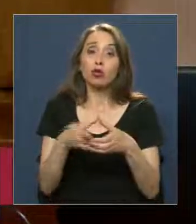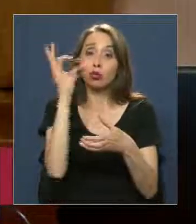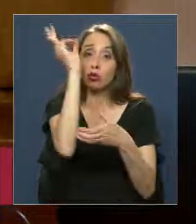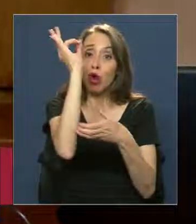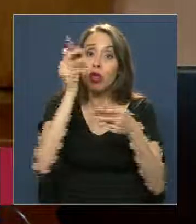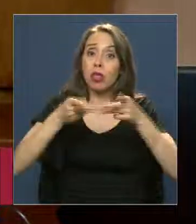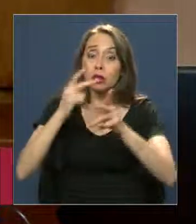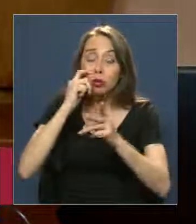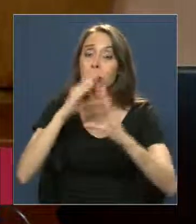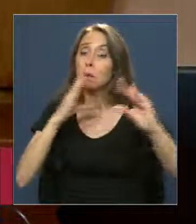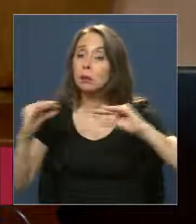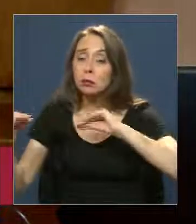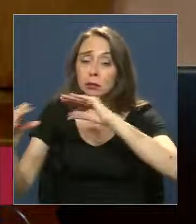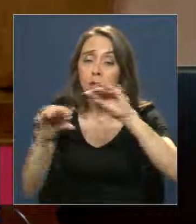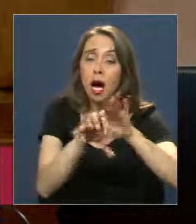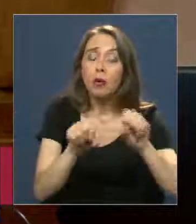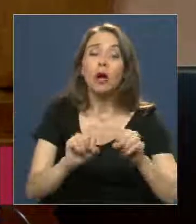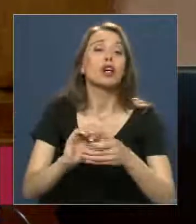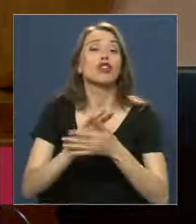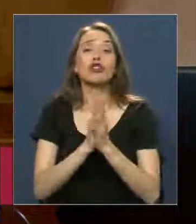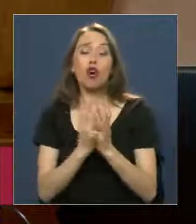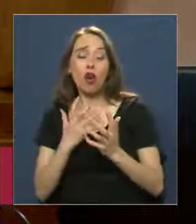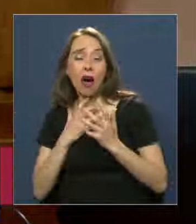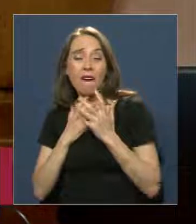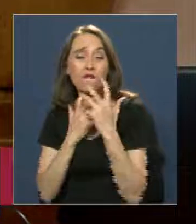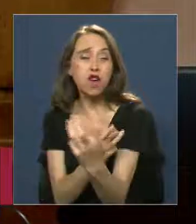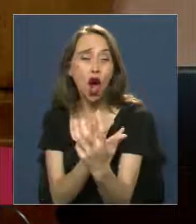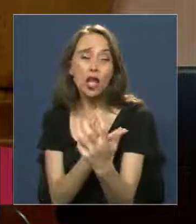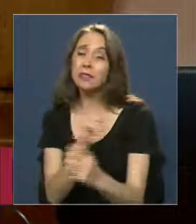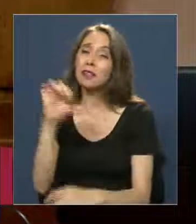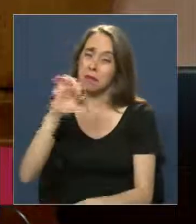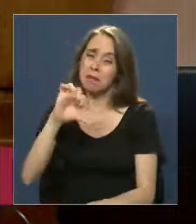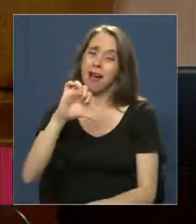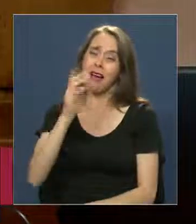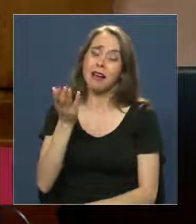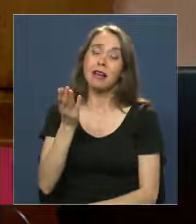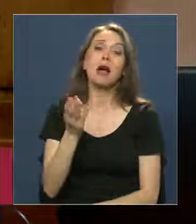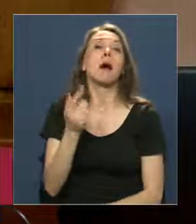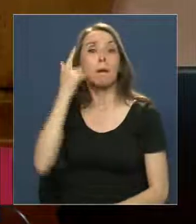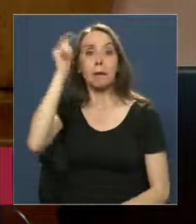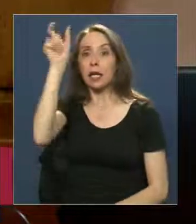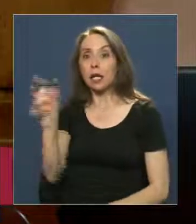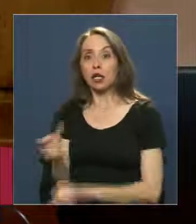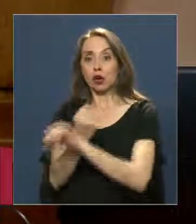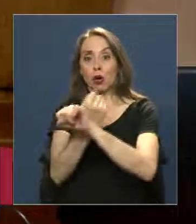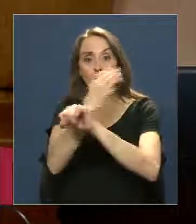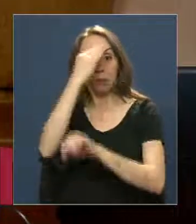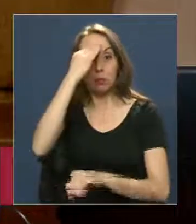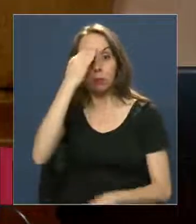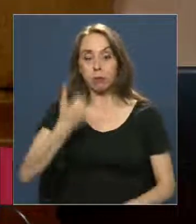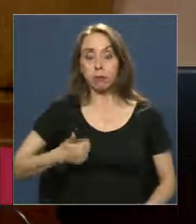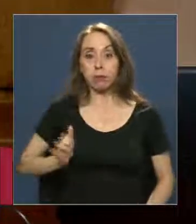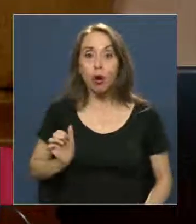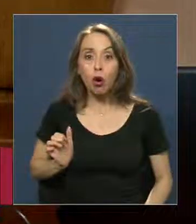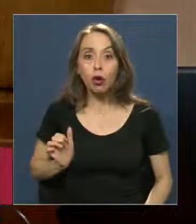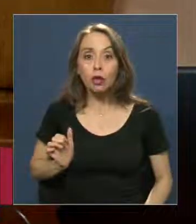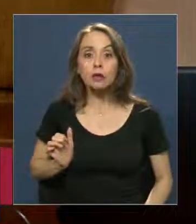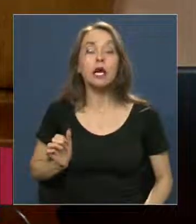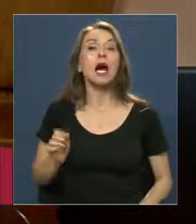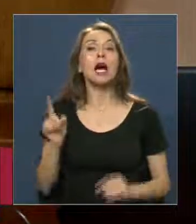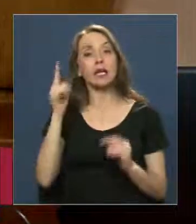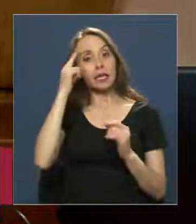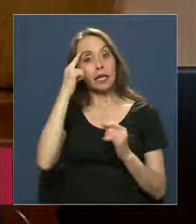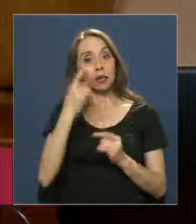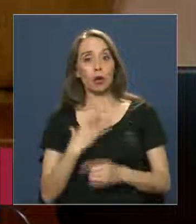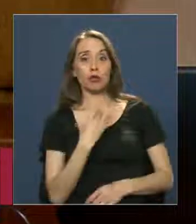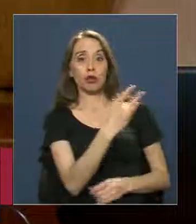llegar a algún tipo de acuerdo. Toda la violencia es mala, pero se supone que el policía, el carabinero, tiene un filtro cuando entra